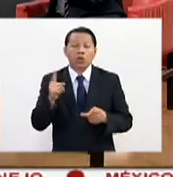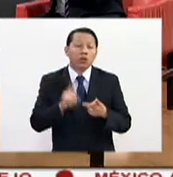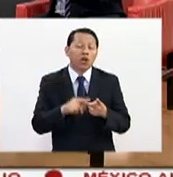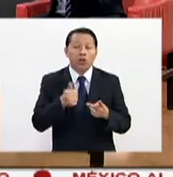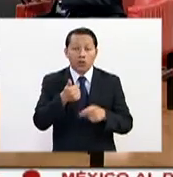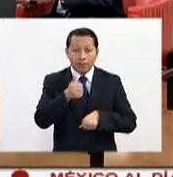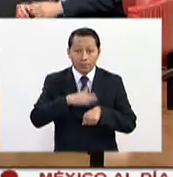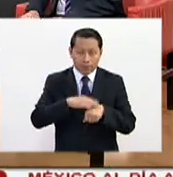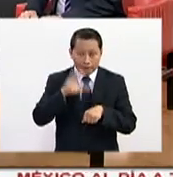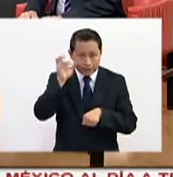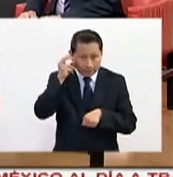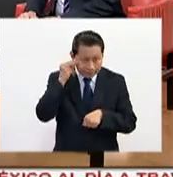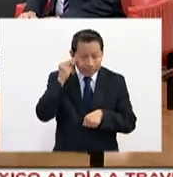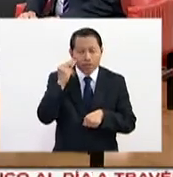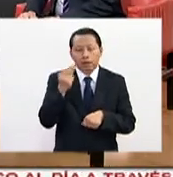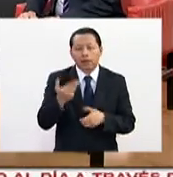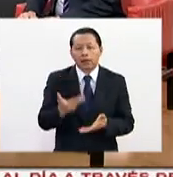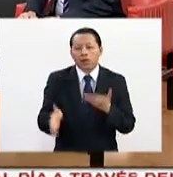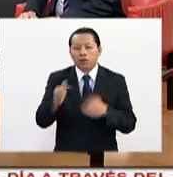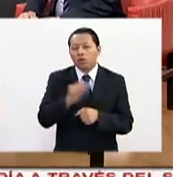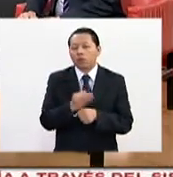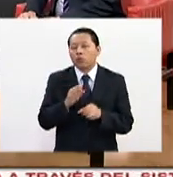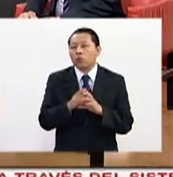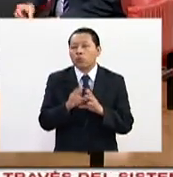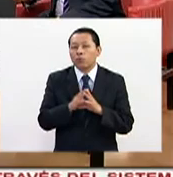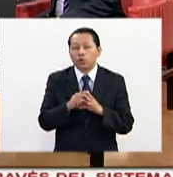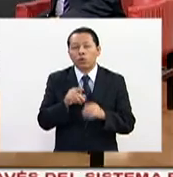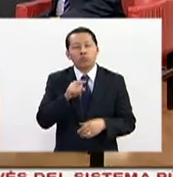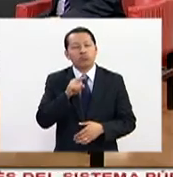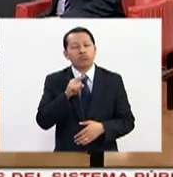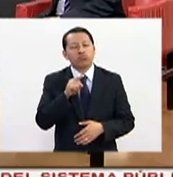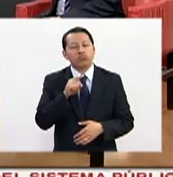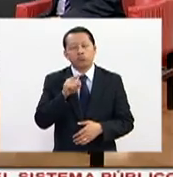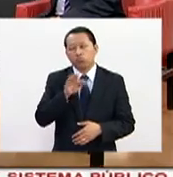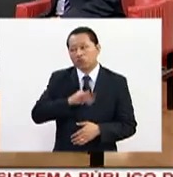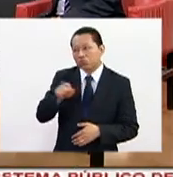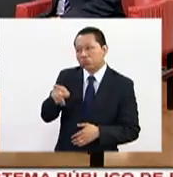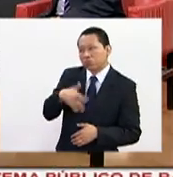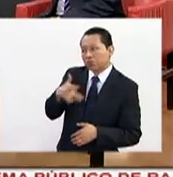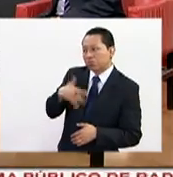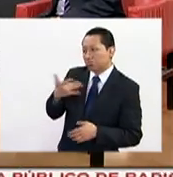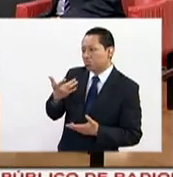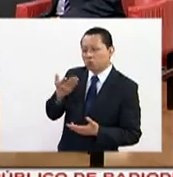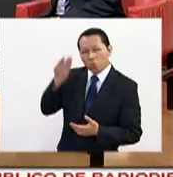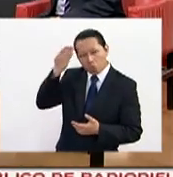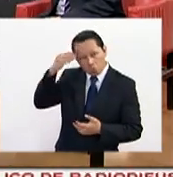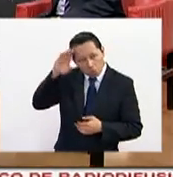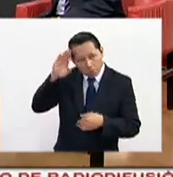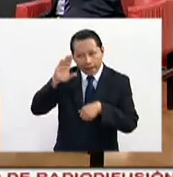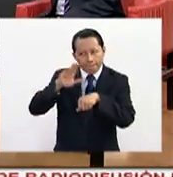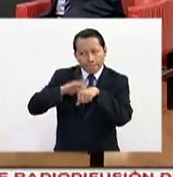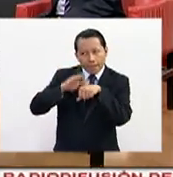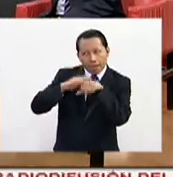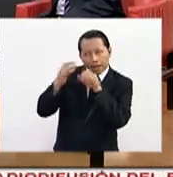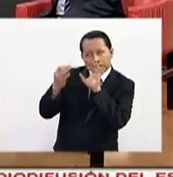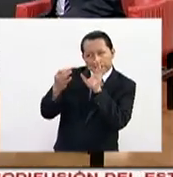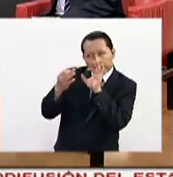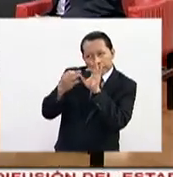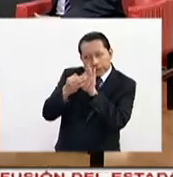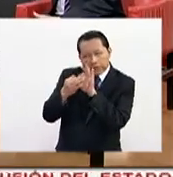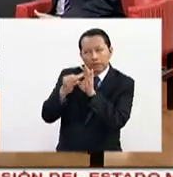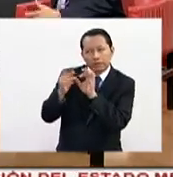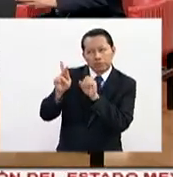china. Actualmente, ¿tú con quién consideras que Cuba tiene más acercamientos,